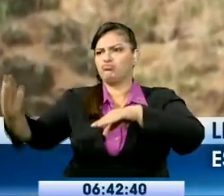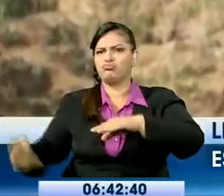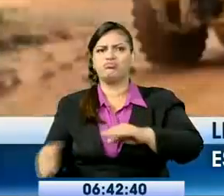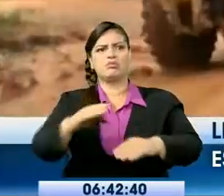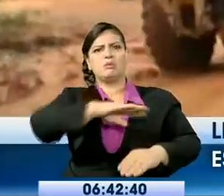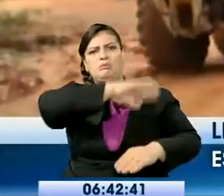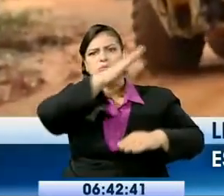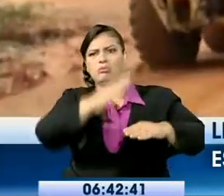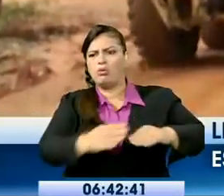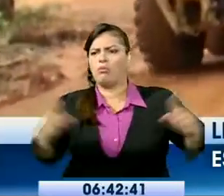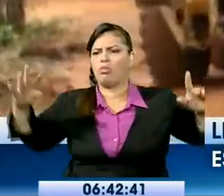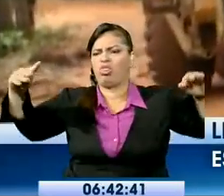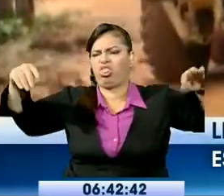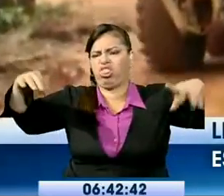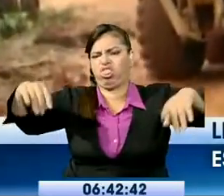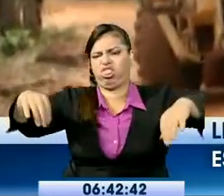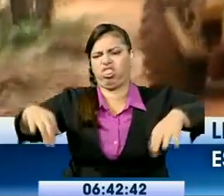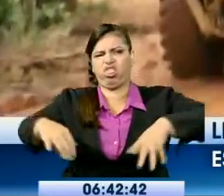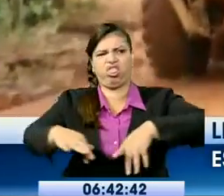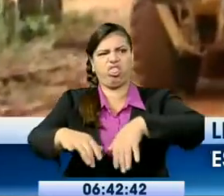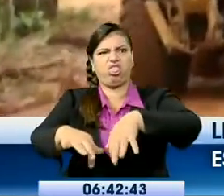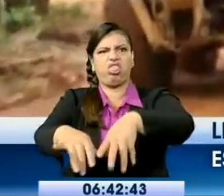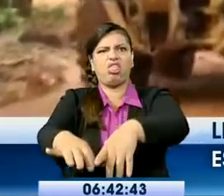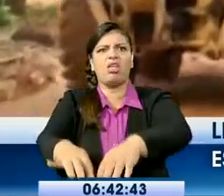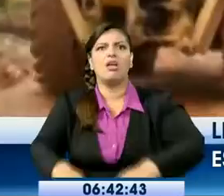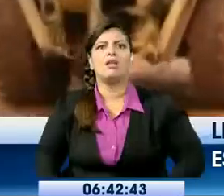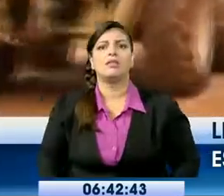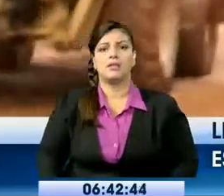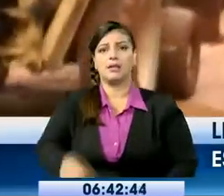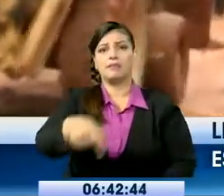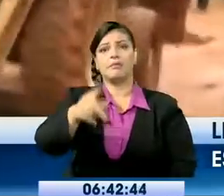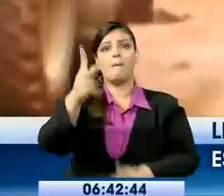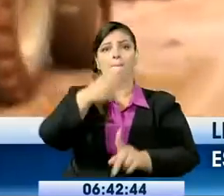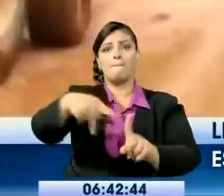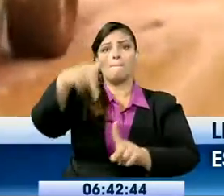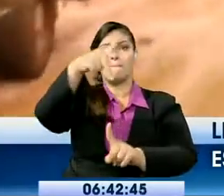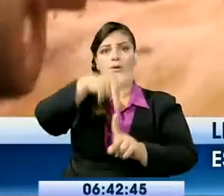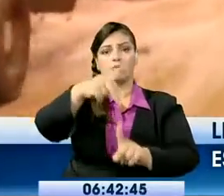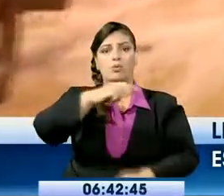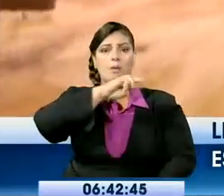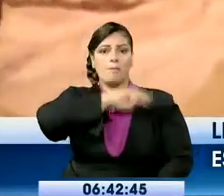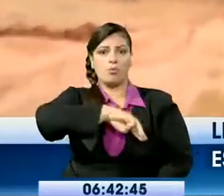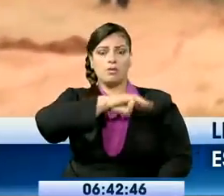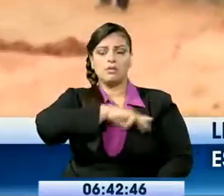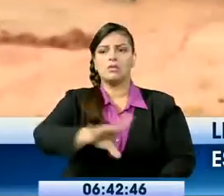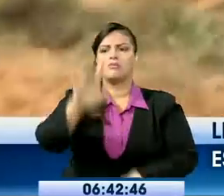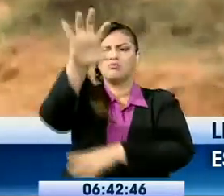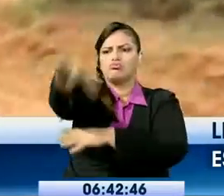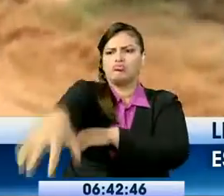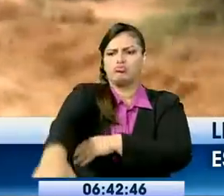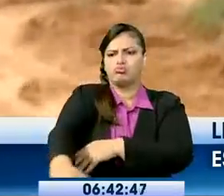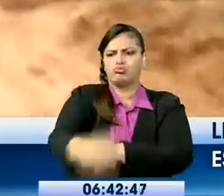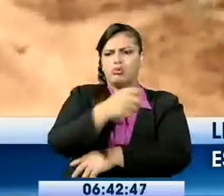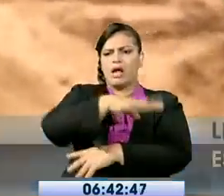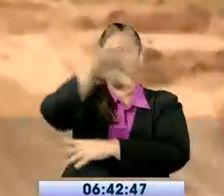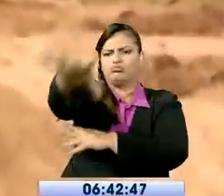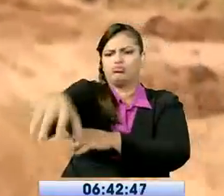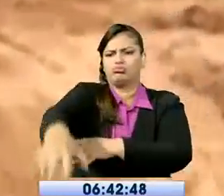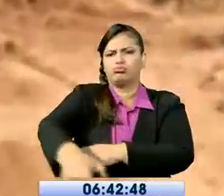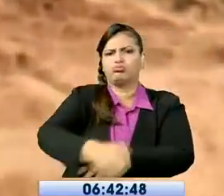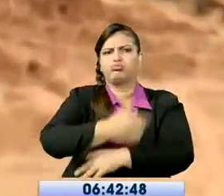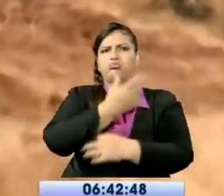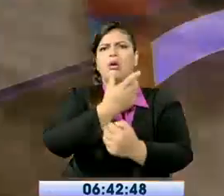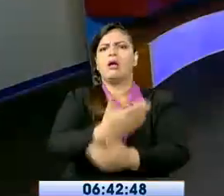vía. Maquinaria del GAD municipal y prefectura realizan la limpieza. Desde Piñas, informó Karina Valdivieso.